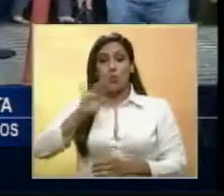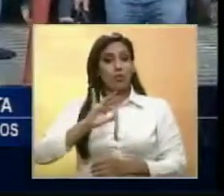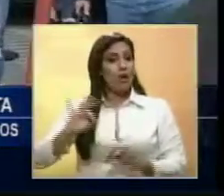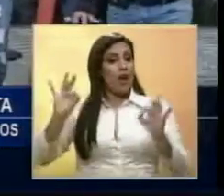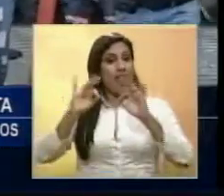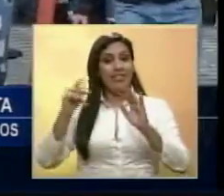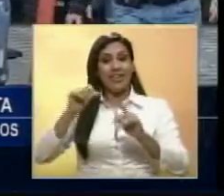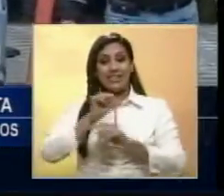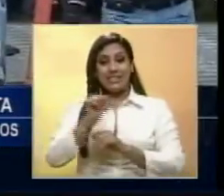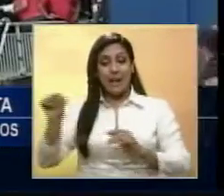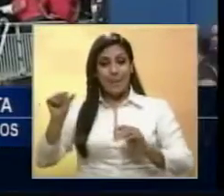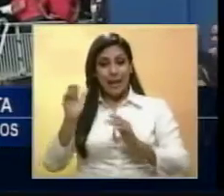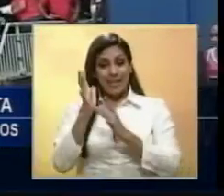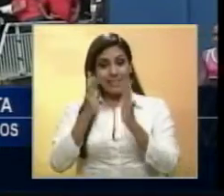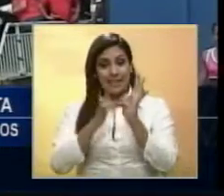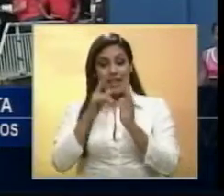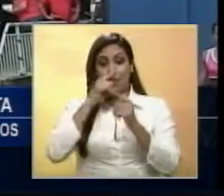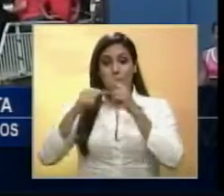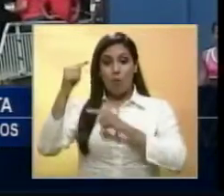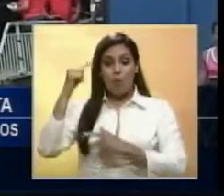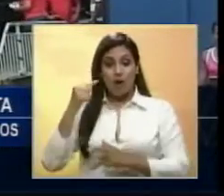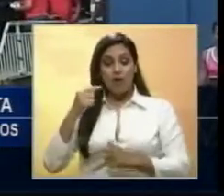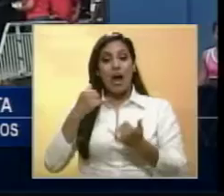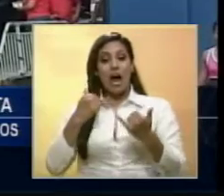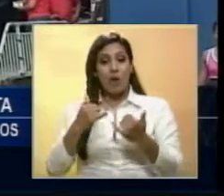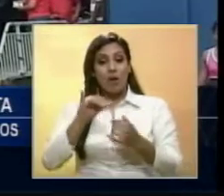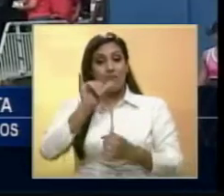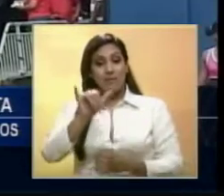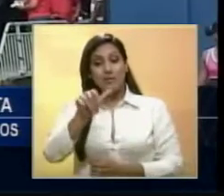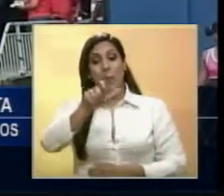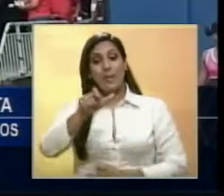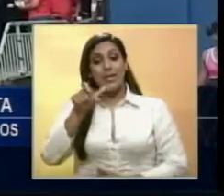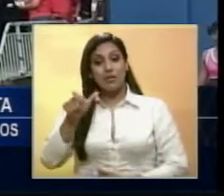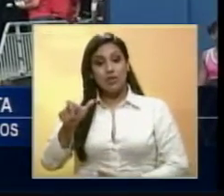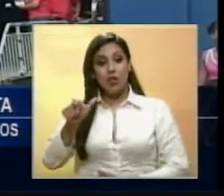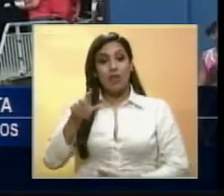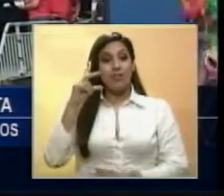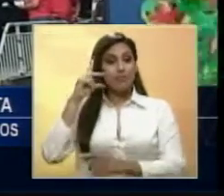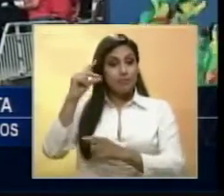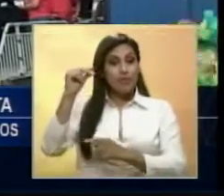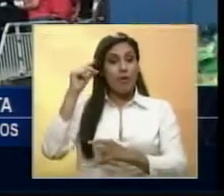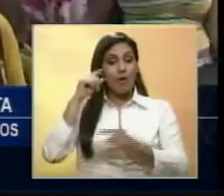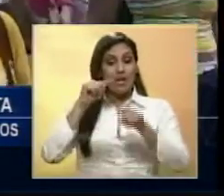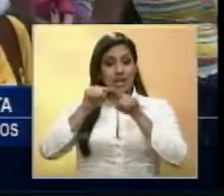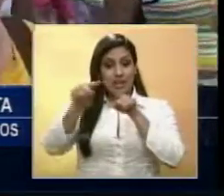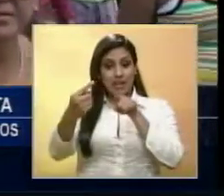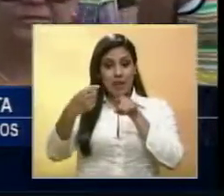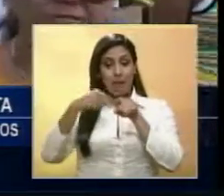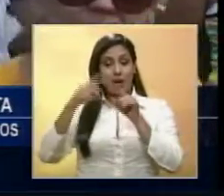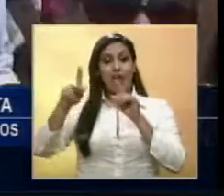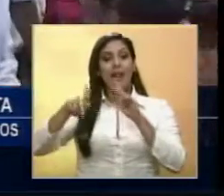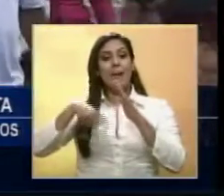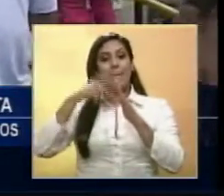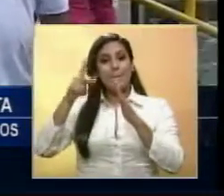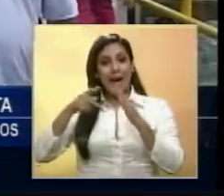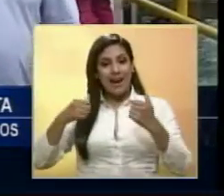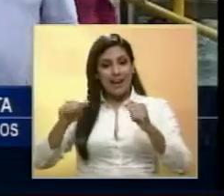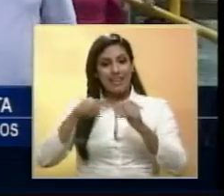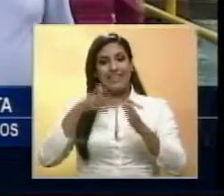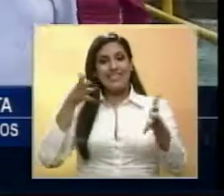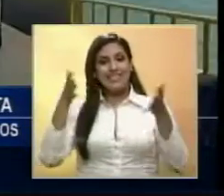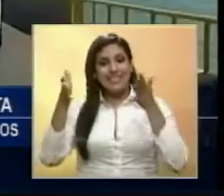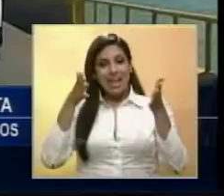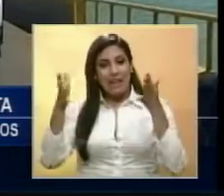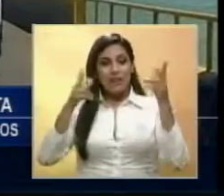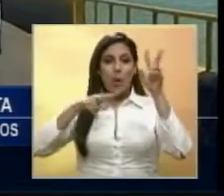Semana Santa del año pasado. Informó que en su mayoría los ciudadanos se trasladaban ida por vuelta a los parques temáticos,